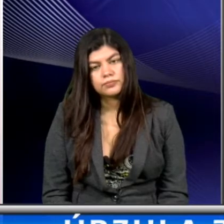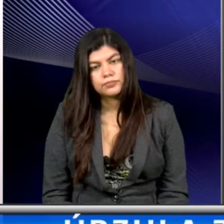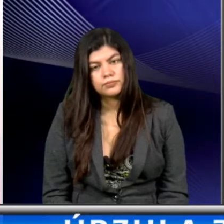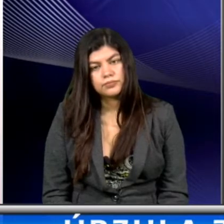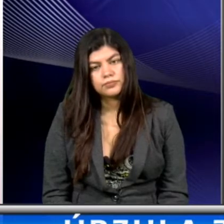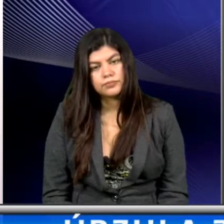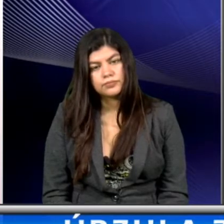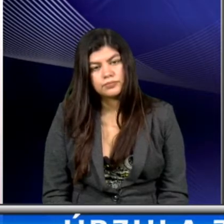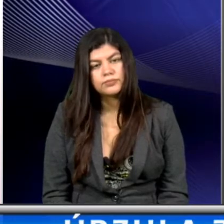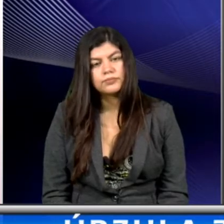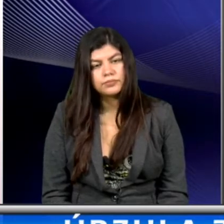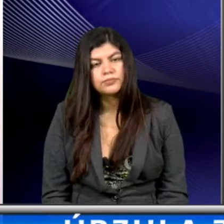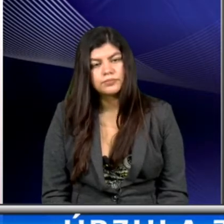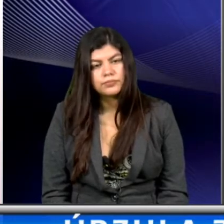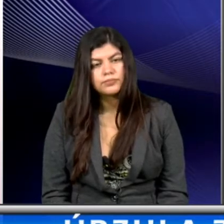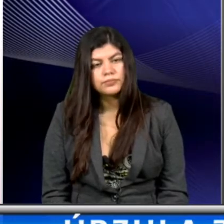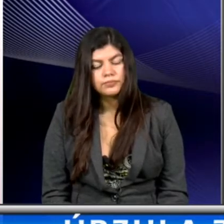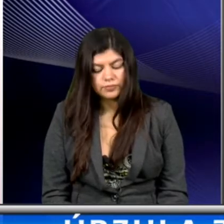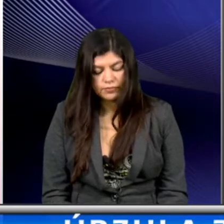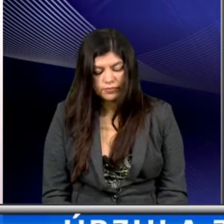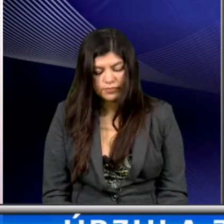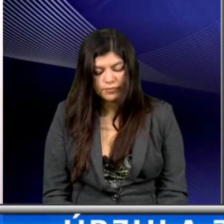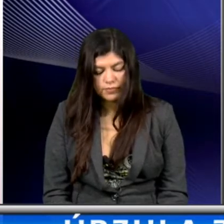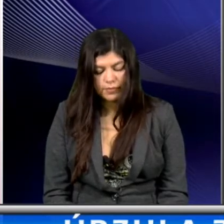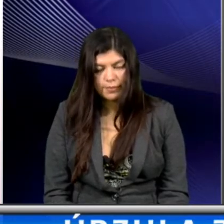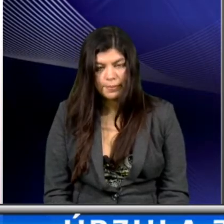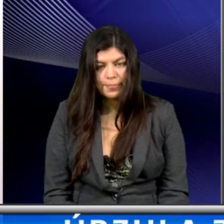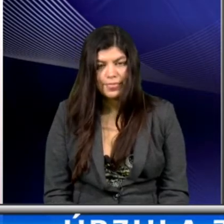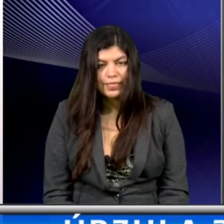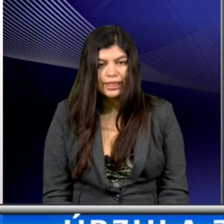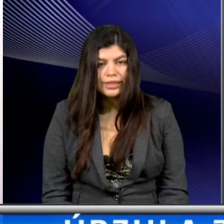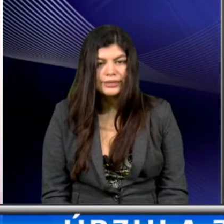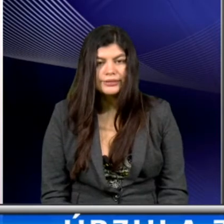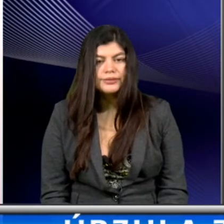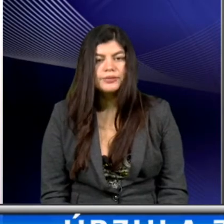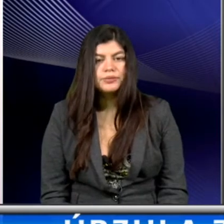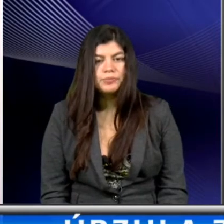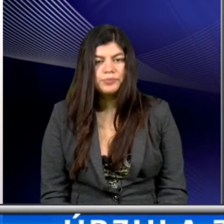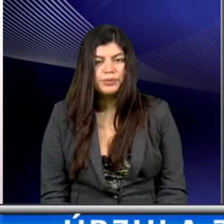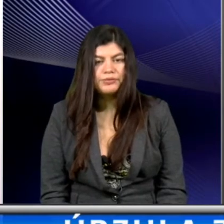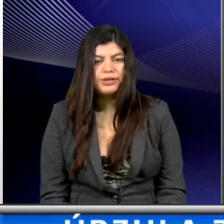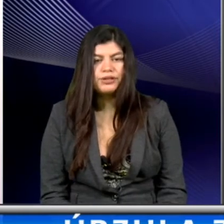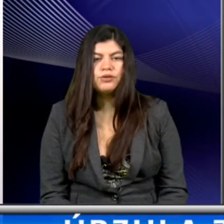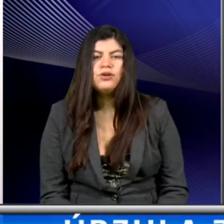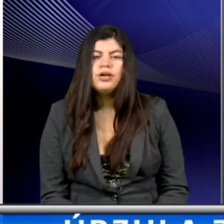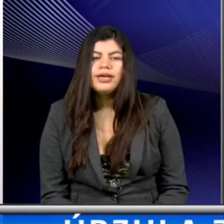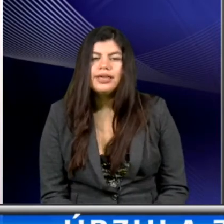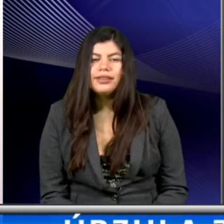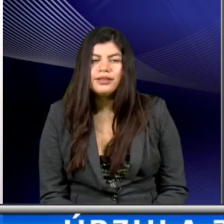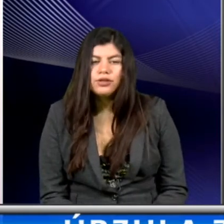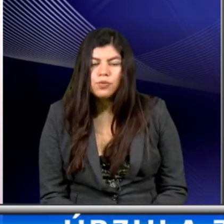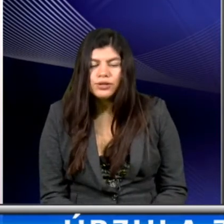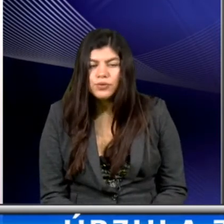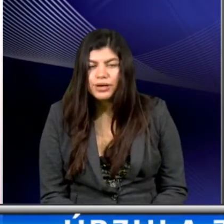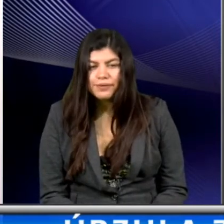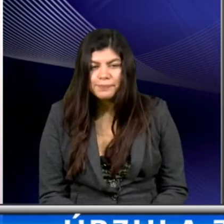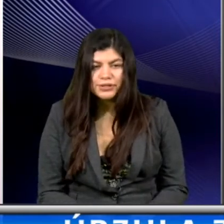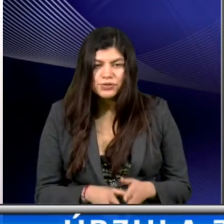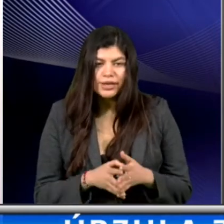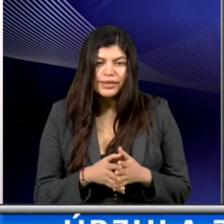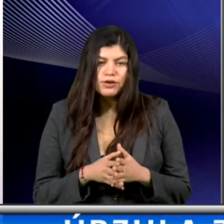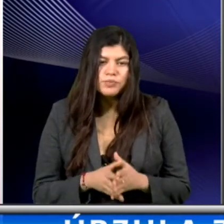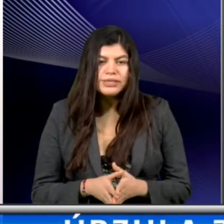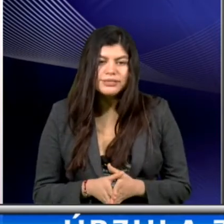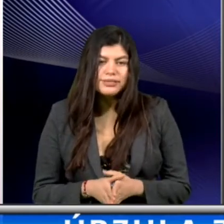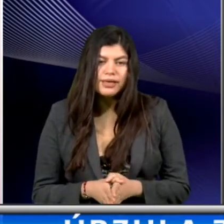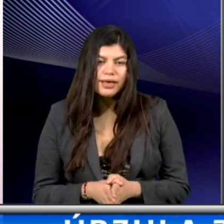más, no tan dañina para él o su círculo cercano. Perfecto. Y dentro, cuando una